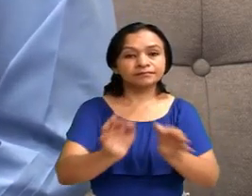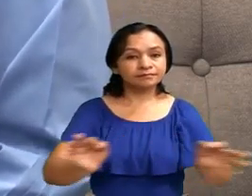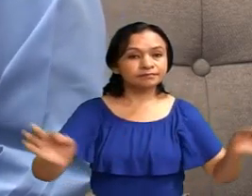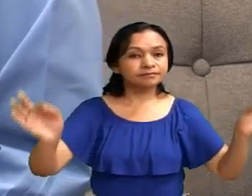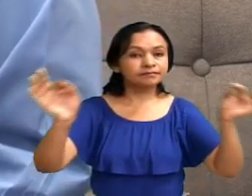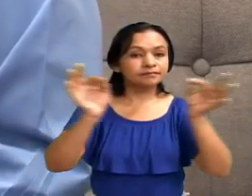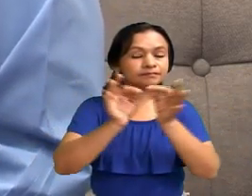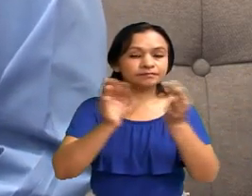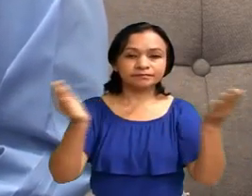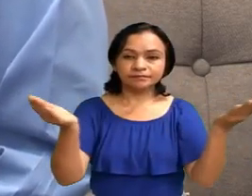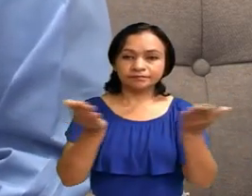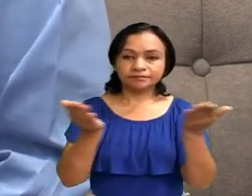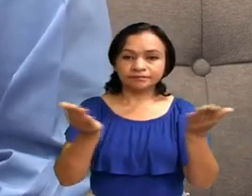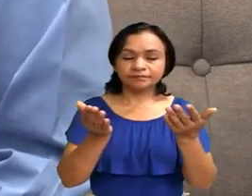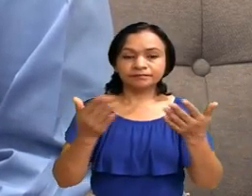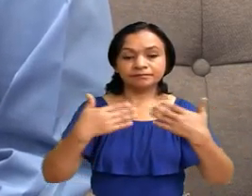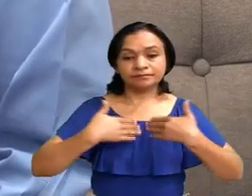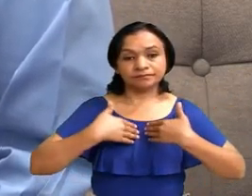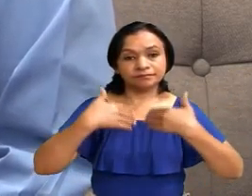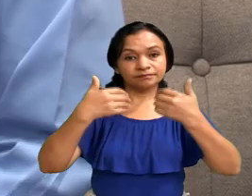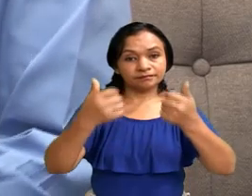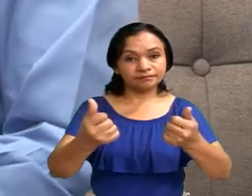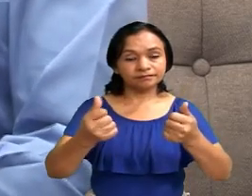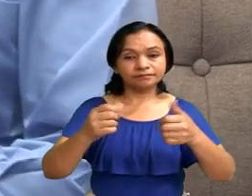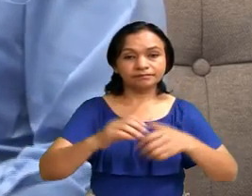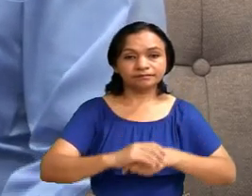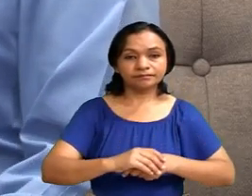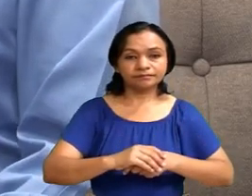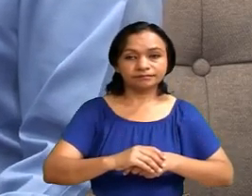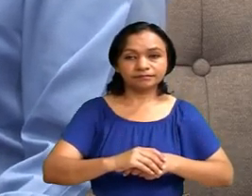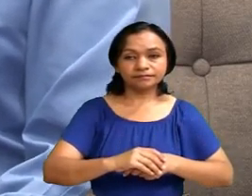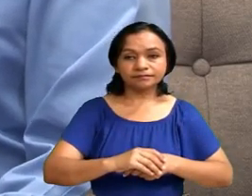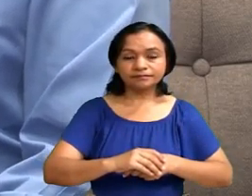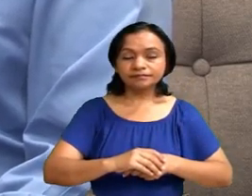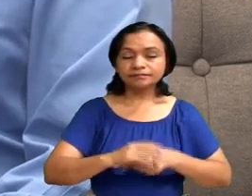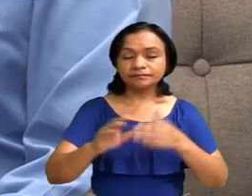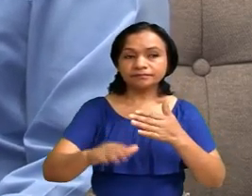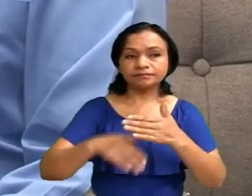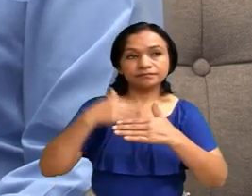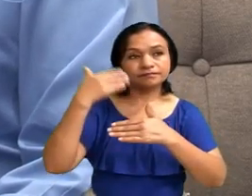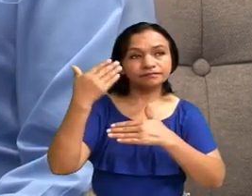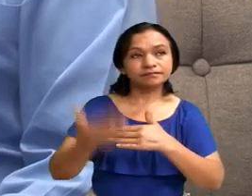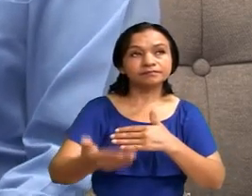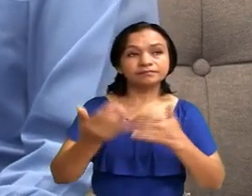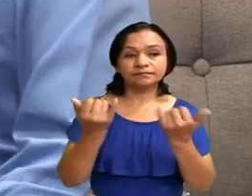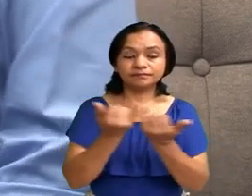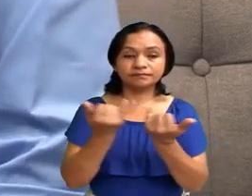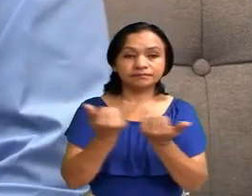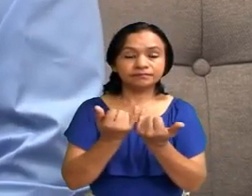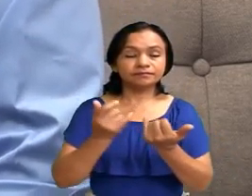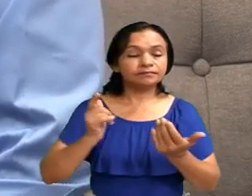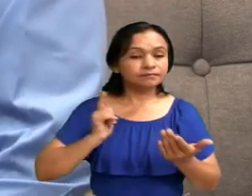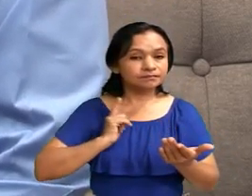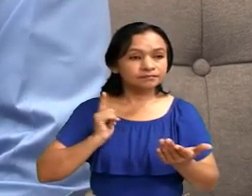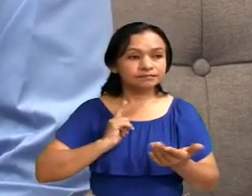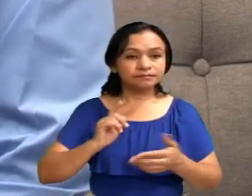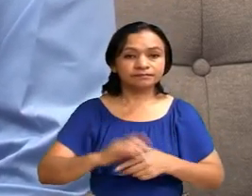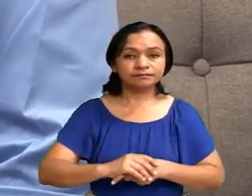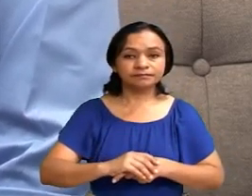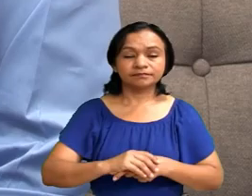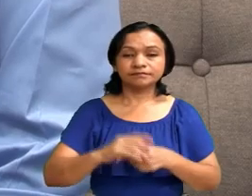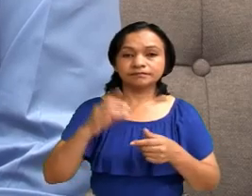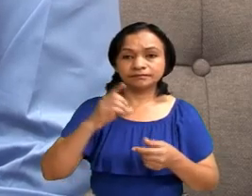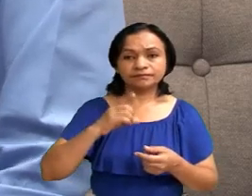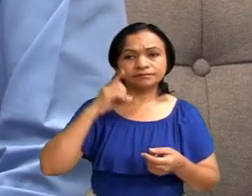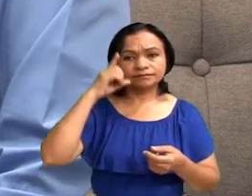vitales como es salud, ¿verdad? Y no solo... Después de eso, también estamos